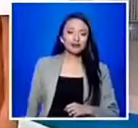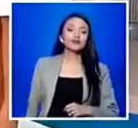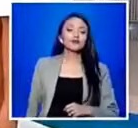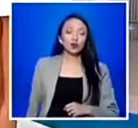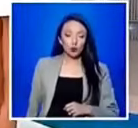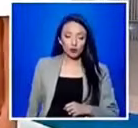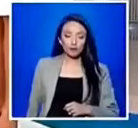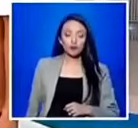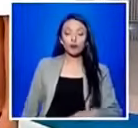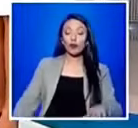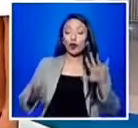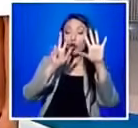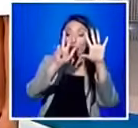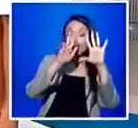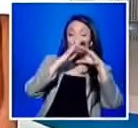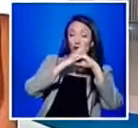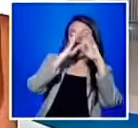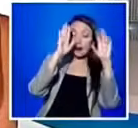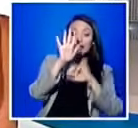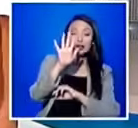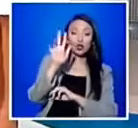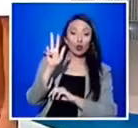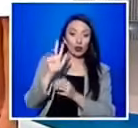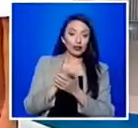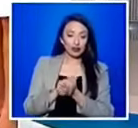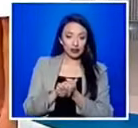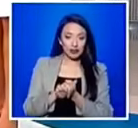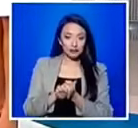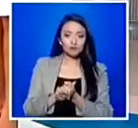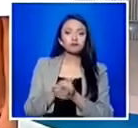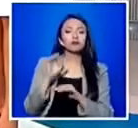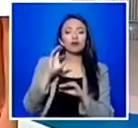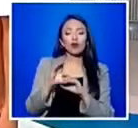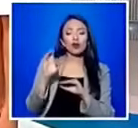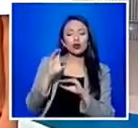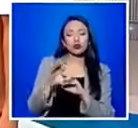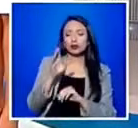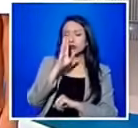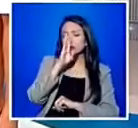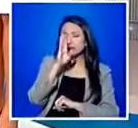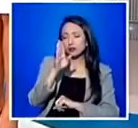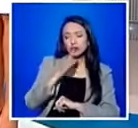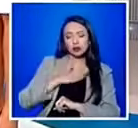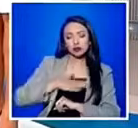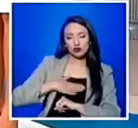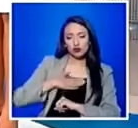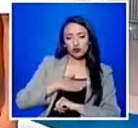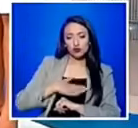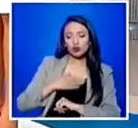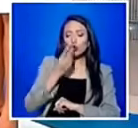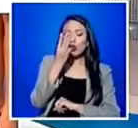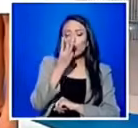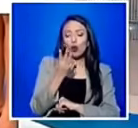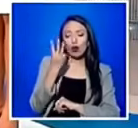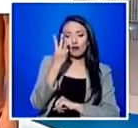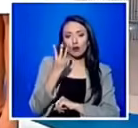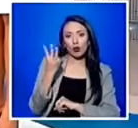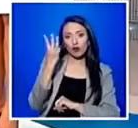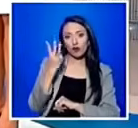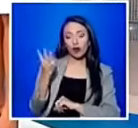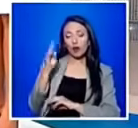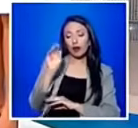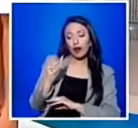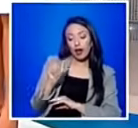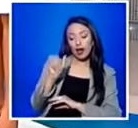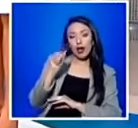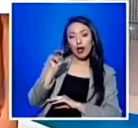Ocho de la mañana con 53 minutos, vecinos. Les recomendamos constantemente siempre revisar la página web de la Agencia